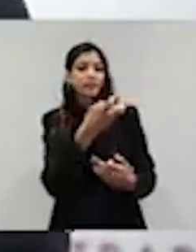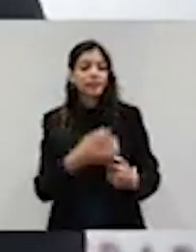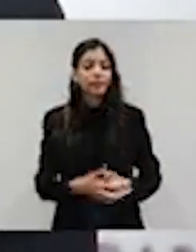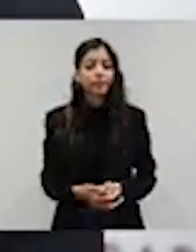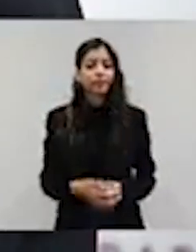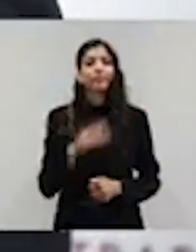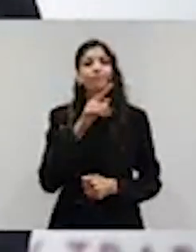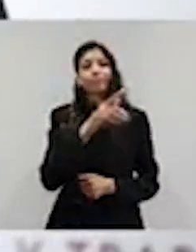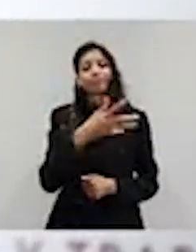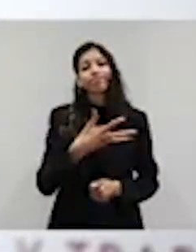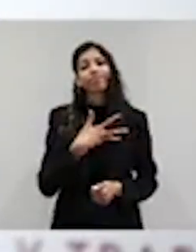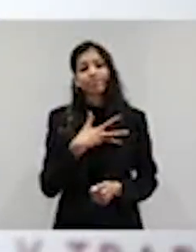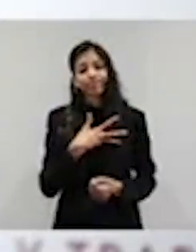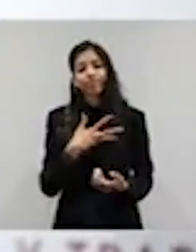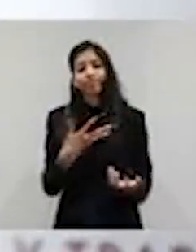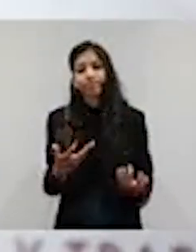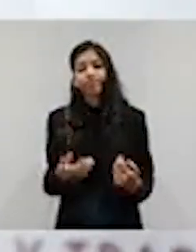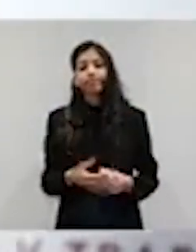Se